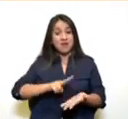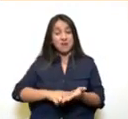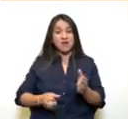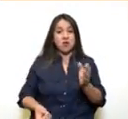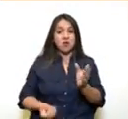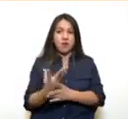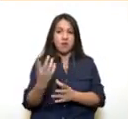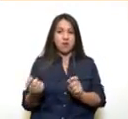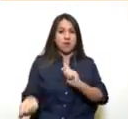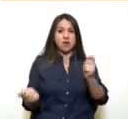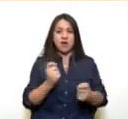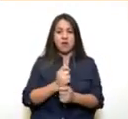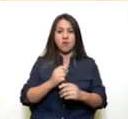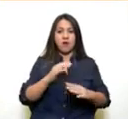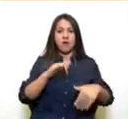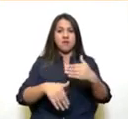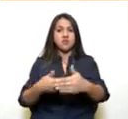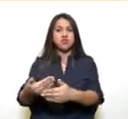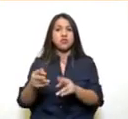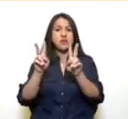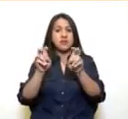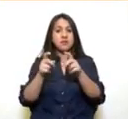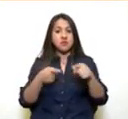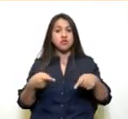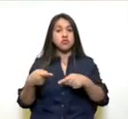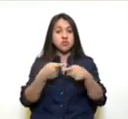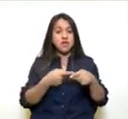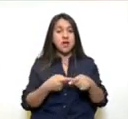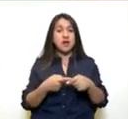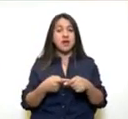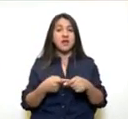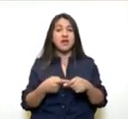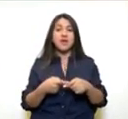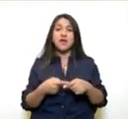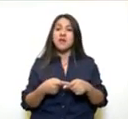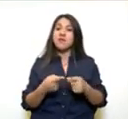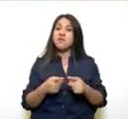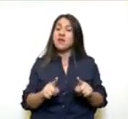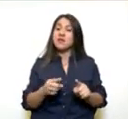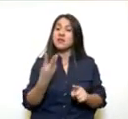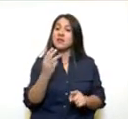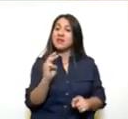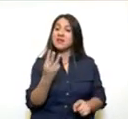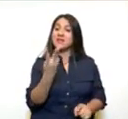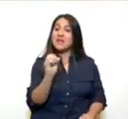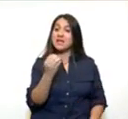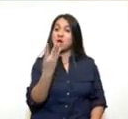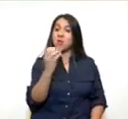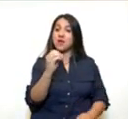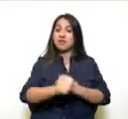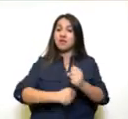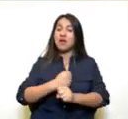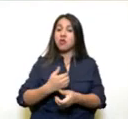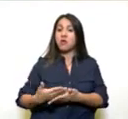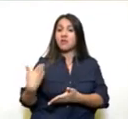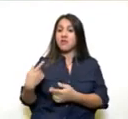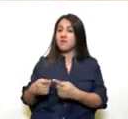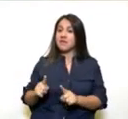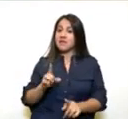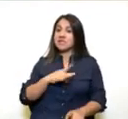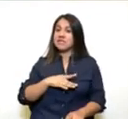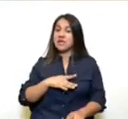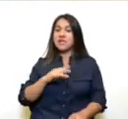y avanzó en términos sociales en relación lo que era chile hace 30 40 años atrás se vio ese avance en la pintana no se